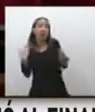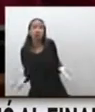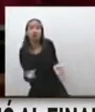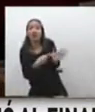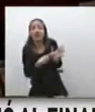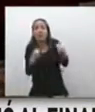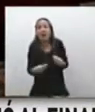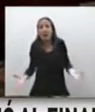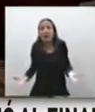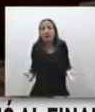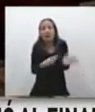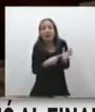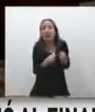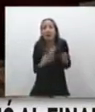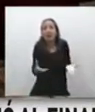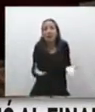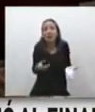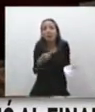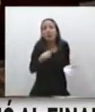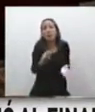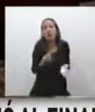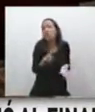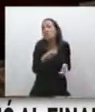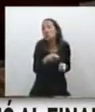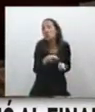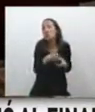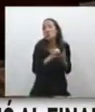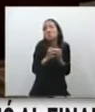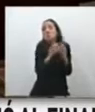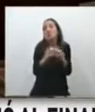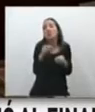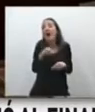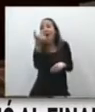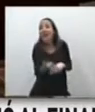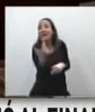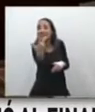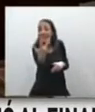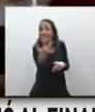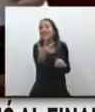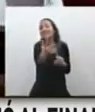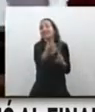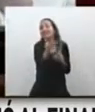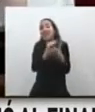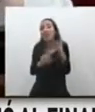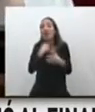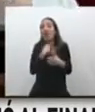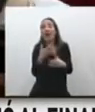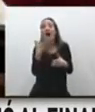Explíquemelo. Porque sabe que esto lo definimos en labor parlamentaria. Usted sabe que acá hay tres senadoras que me dijeron que querían hablar más y